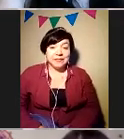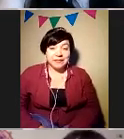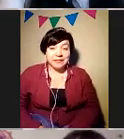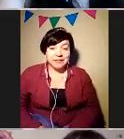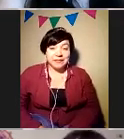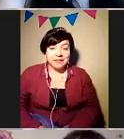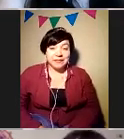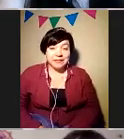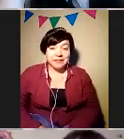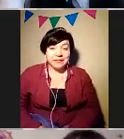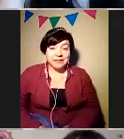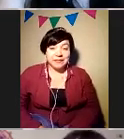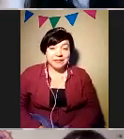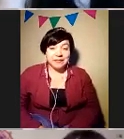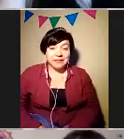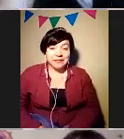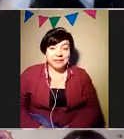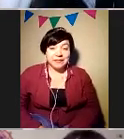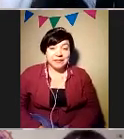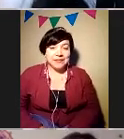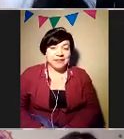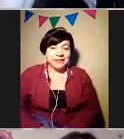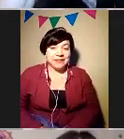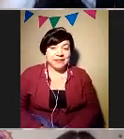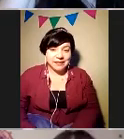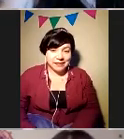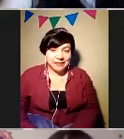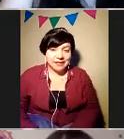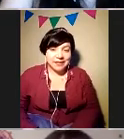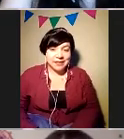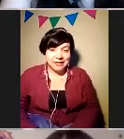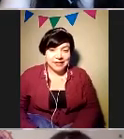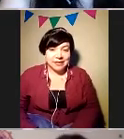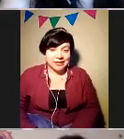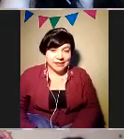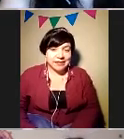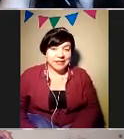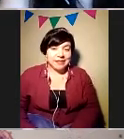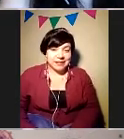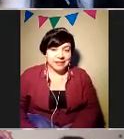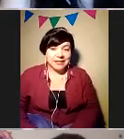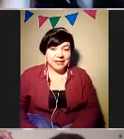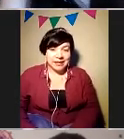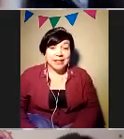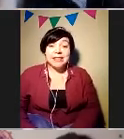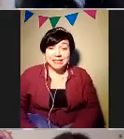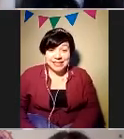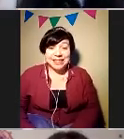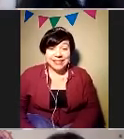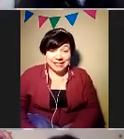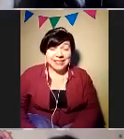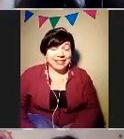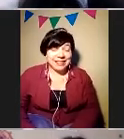qué. No sé si he tenido tanta ropa en mi vida. Horrible, yo creo que tengo menos de 50. Sí, yo creo que tengo menos de esa